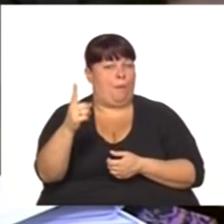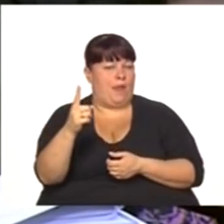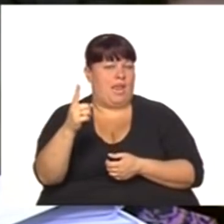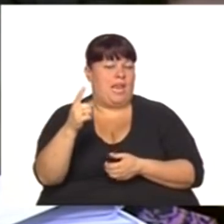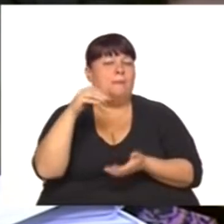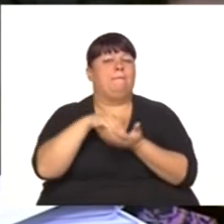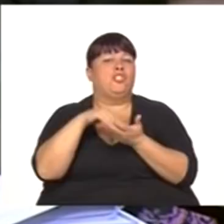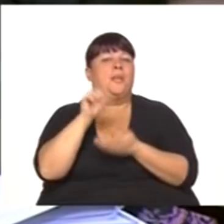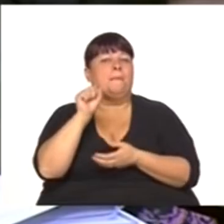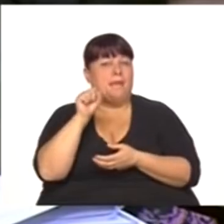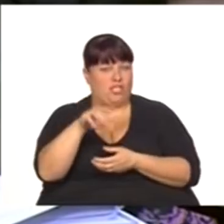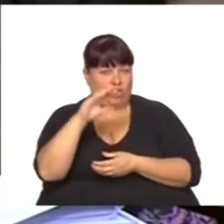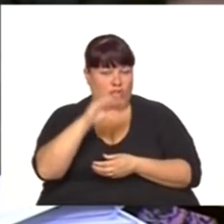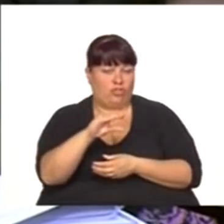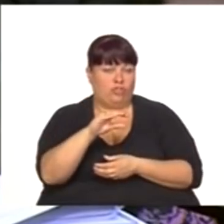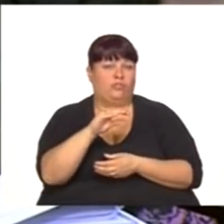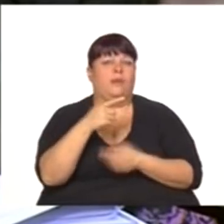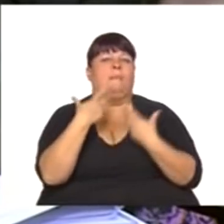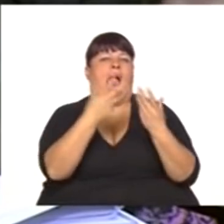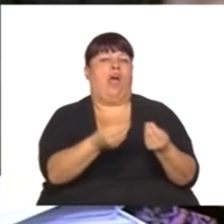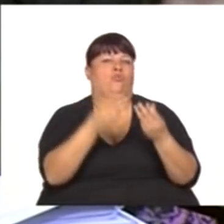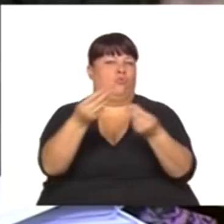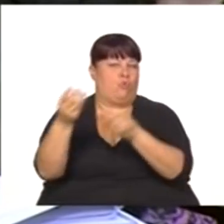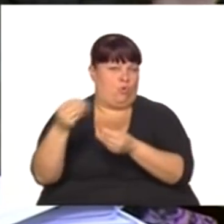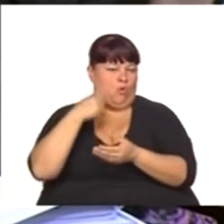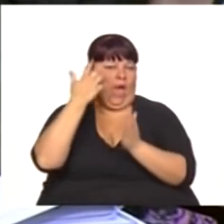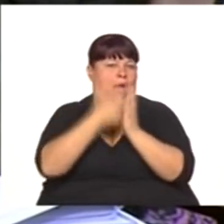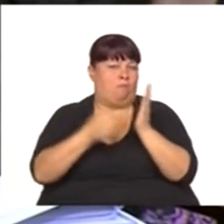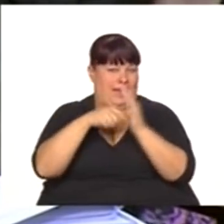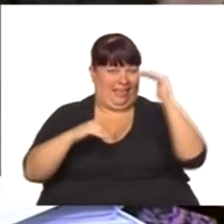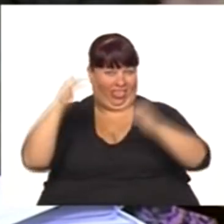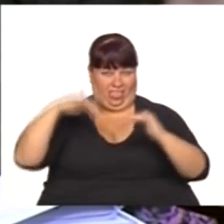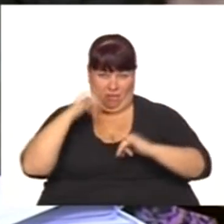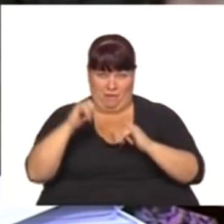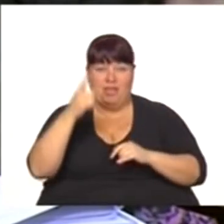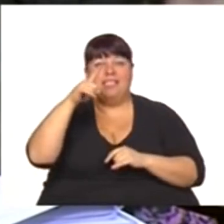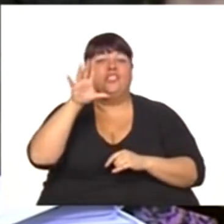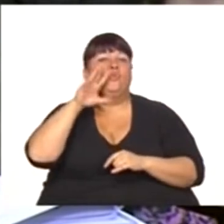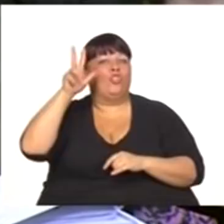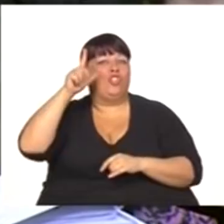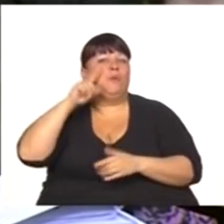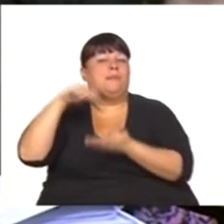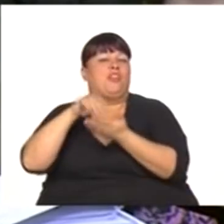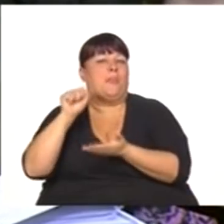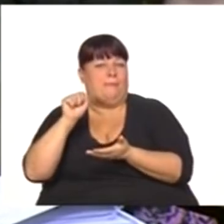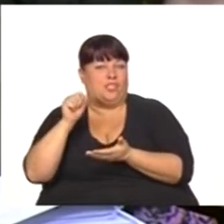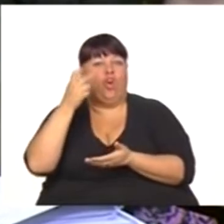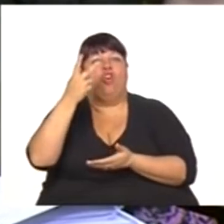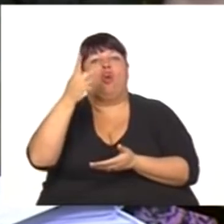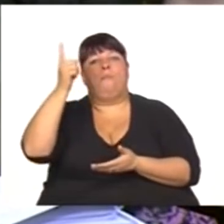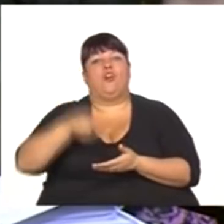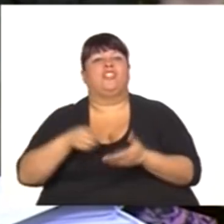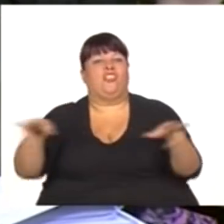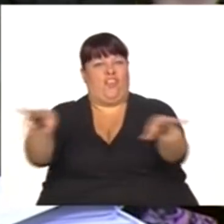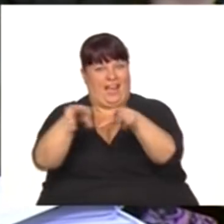485.000 millones de pesos en contribuciones y aportes. Este es el déficit que mencioné antes, 158.000 millones de pesos, 2 puntos del